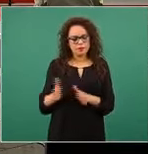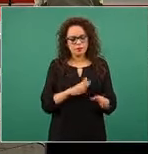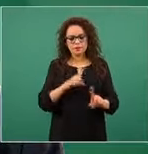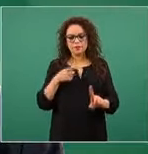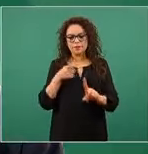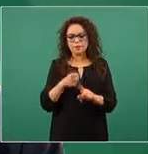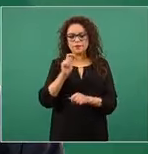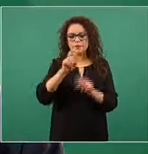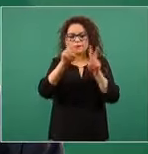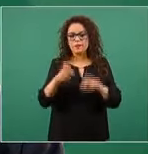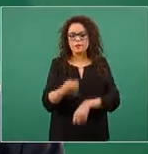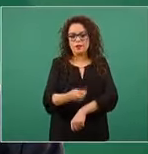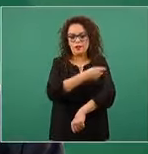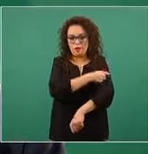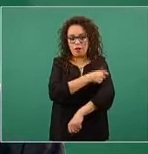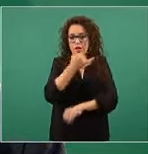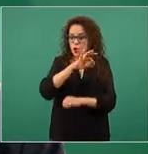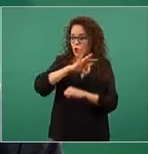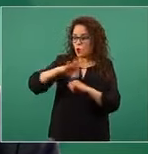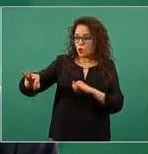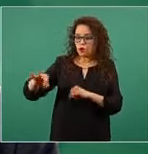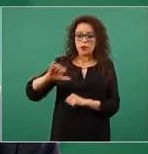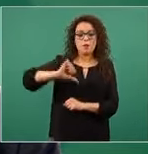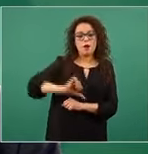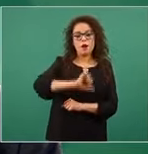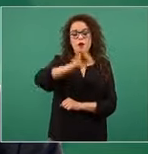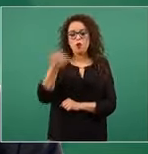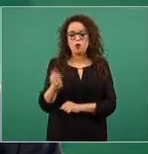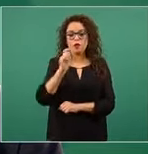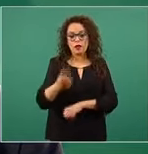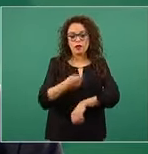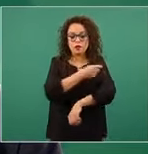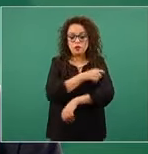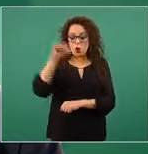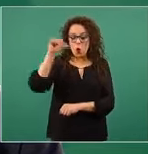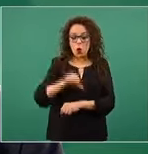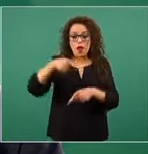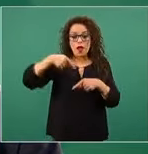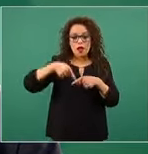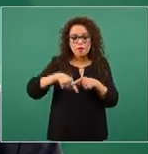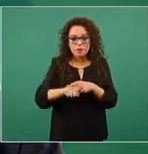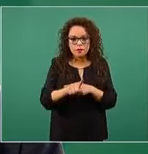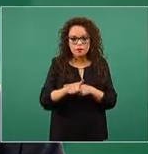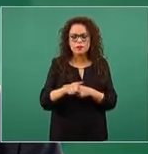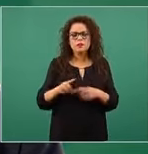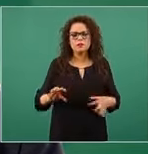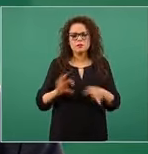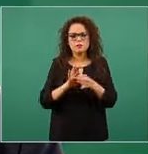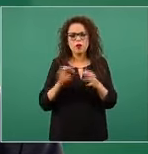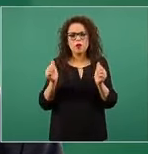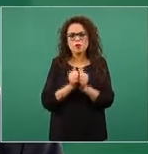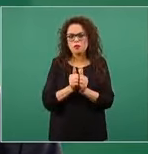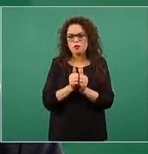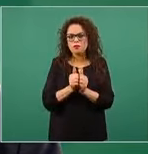y cerraremos comentando sobre otra vacunación que hoy inicia y que tiene que ver con